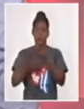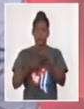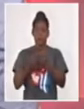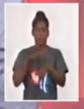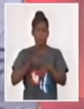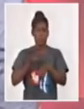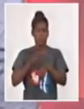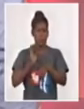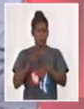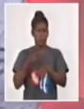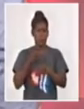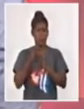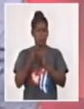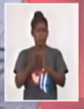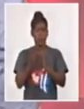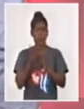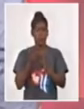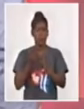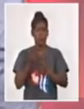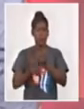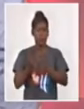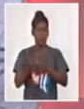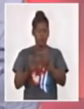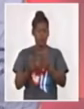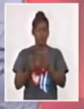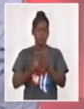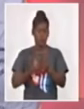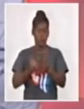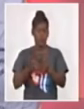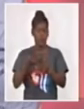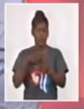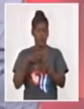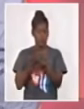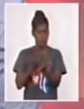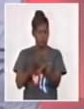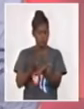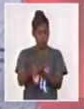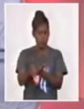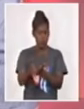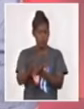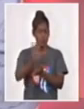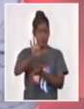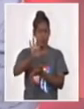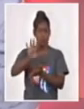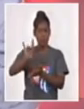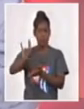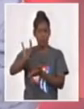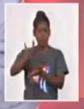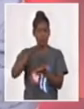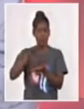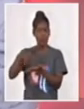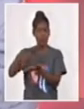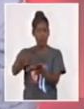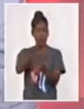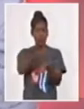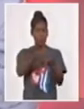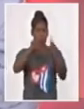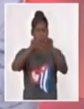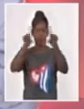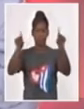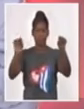sido habilitados con esta modalidad de venta, 59 establecimientos en todo el país,